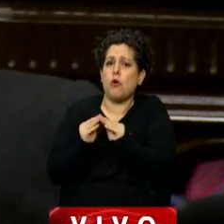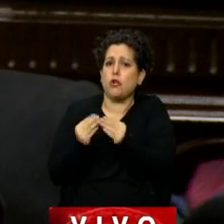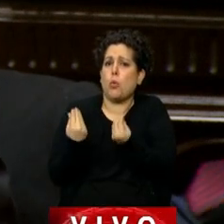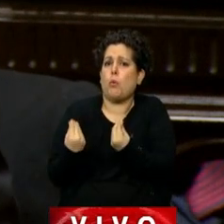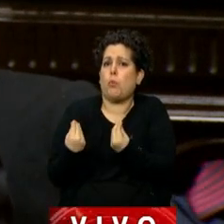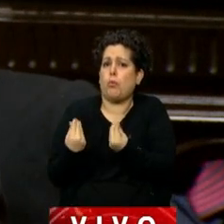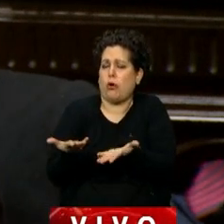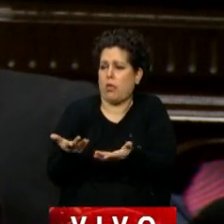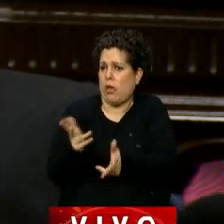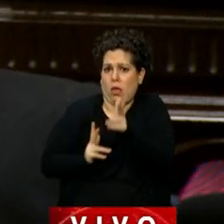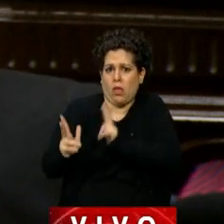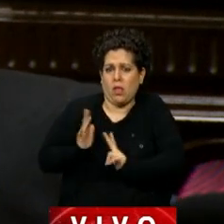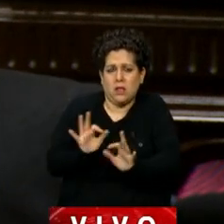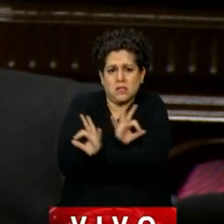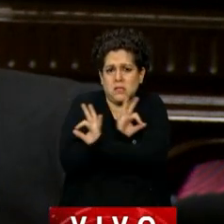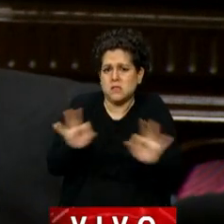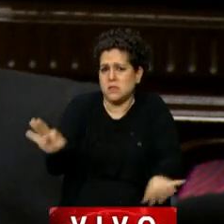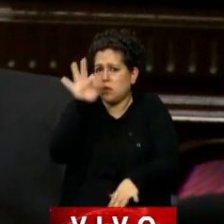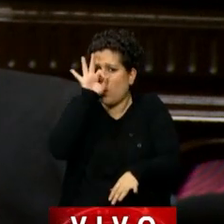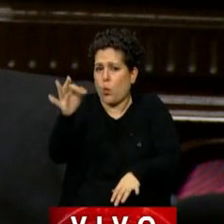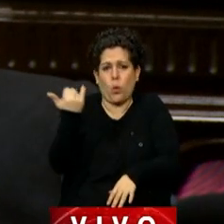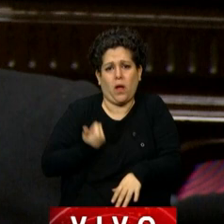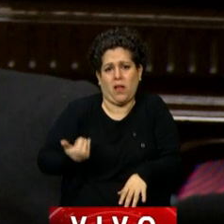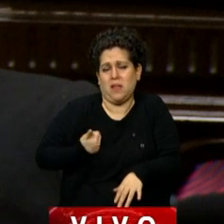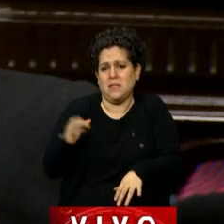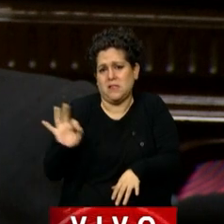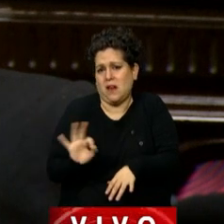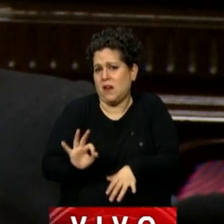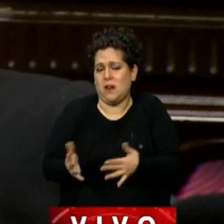que nunca obtuvimos.